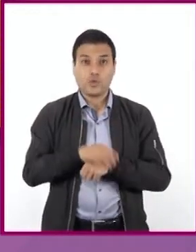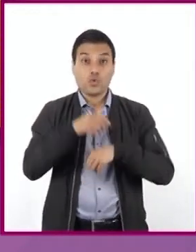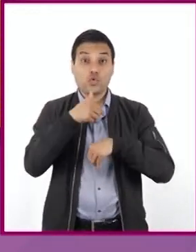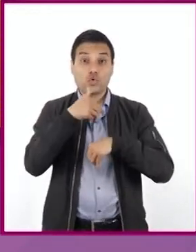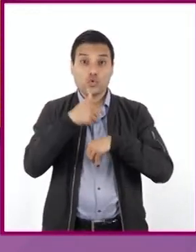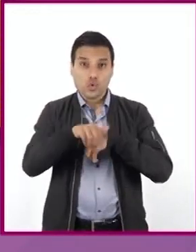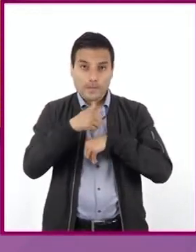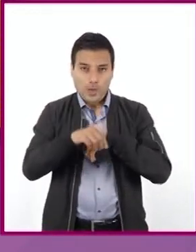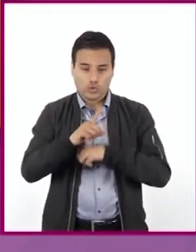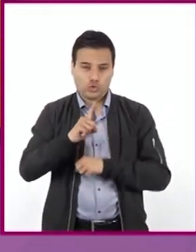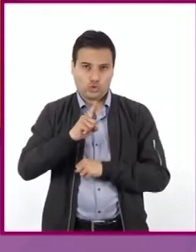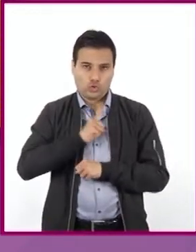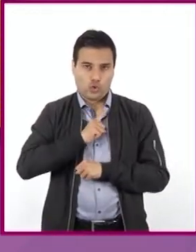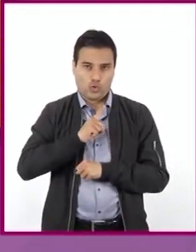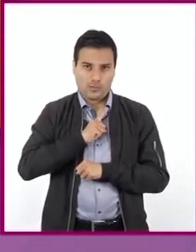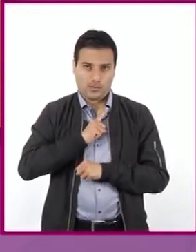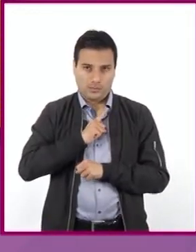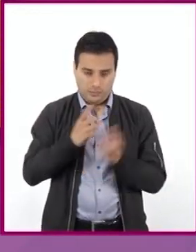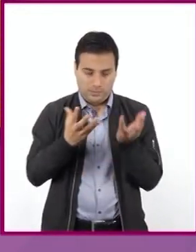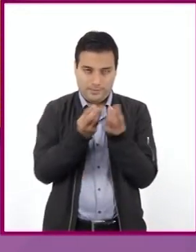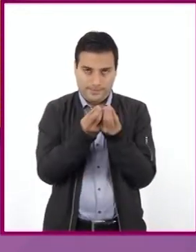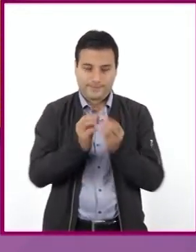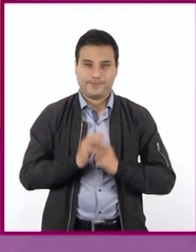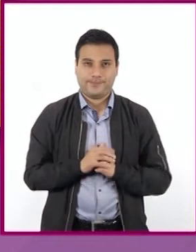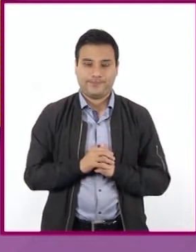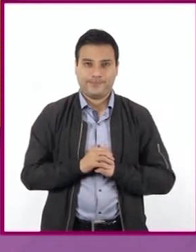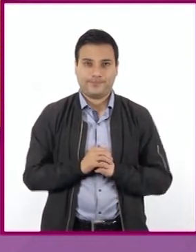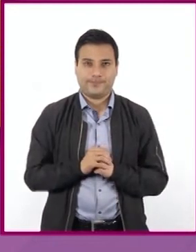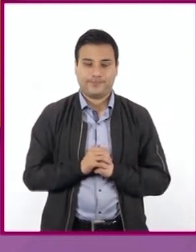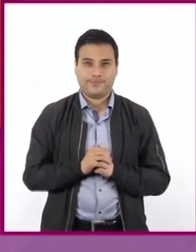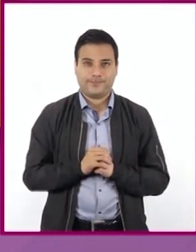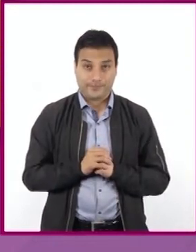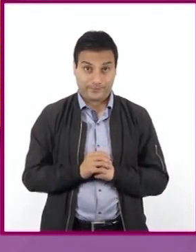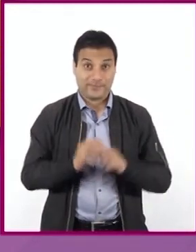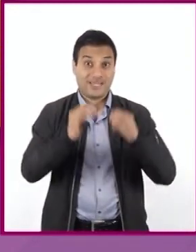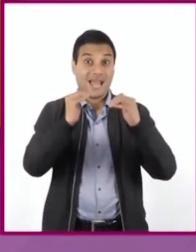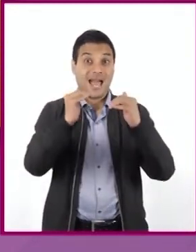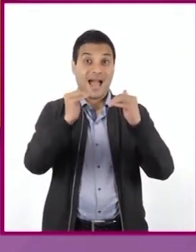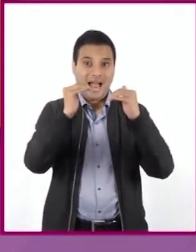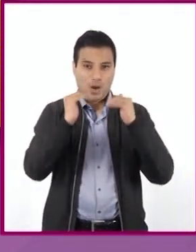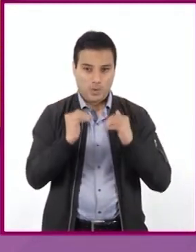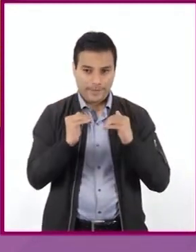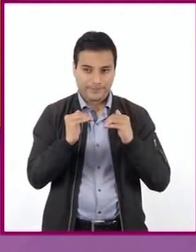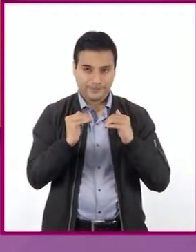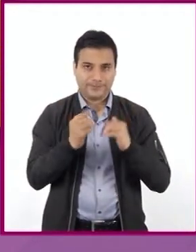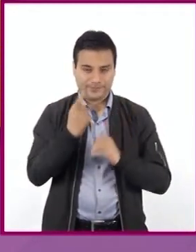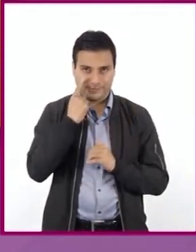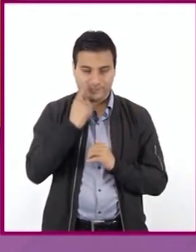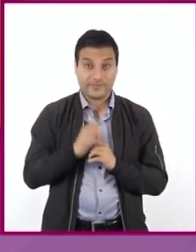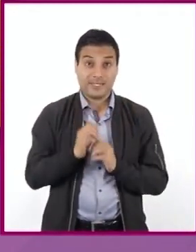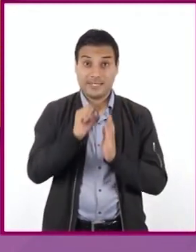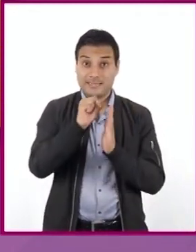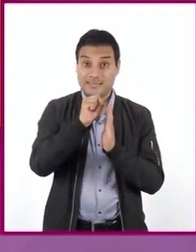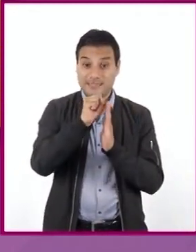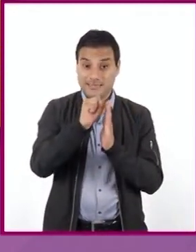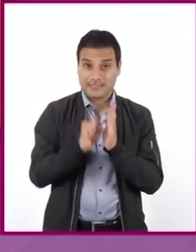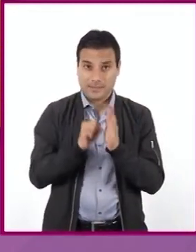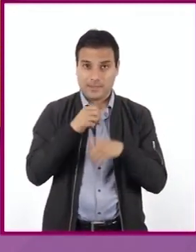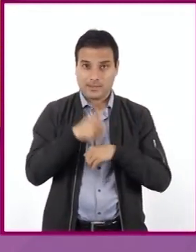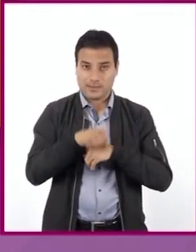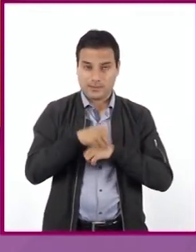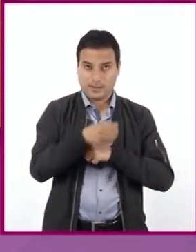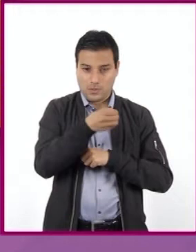o términos numéricos. Ahora resolveremos el sistema de ecuaciones lineales con dos